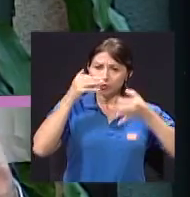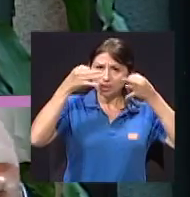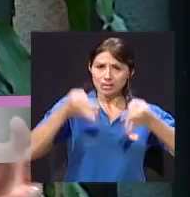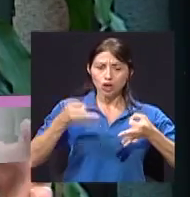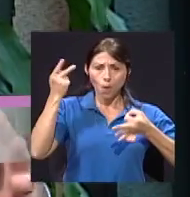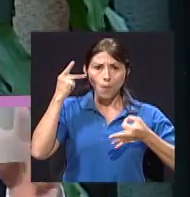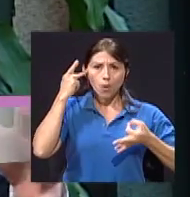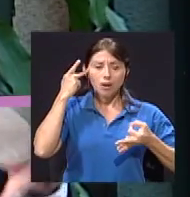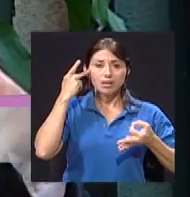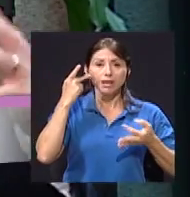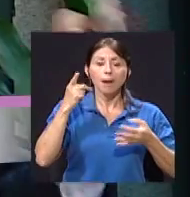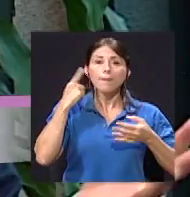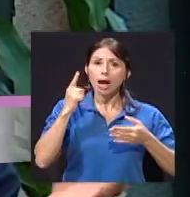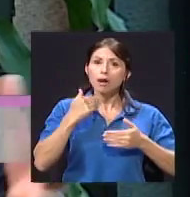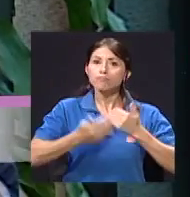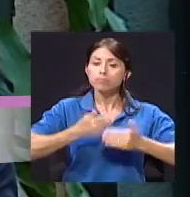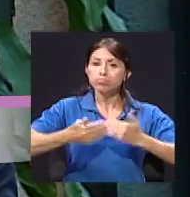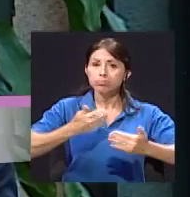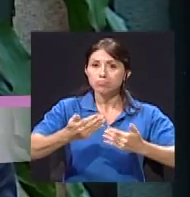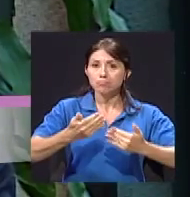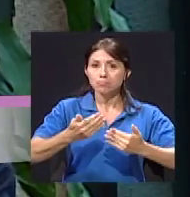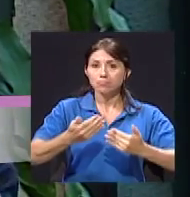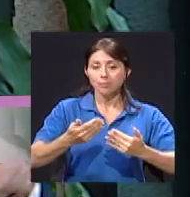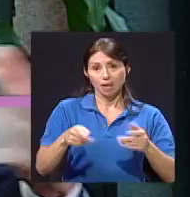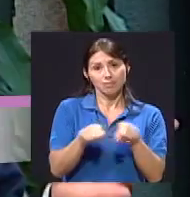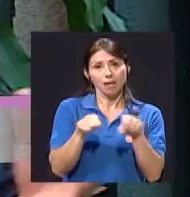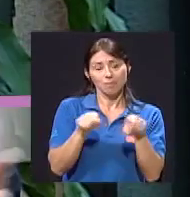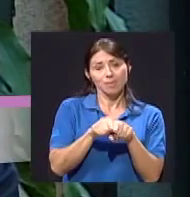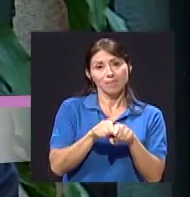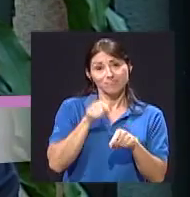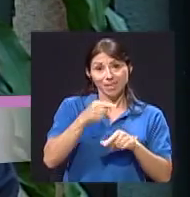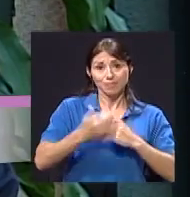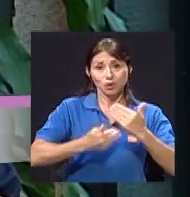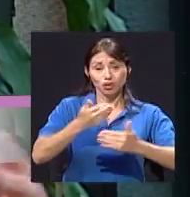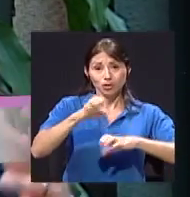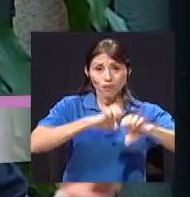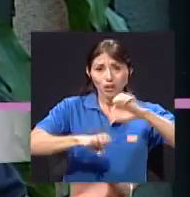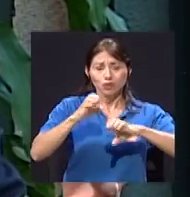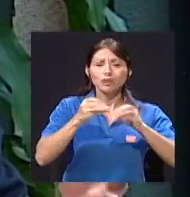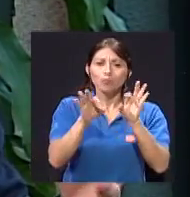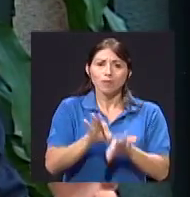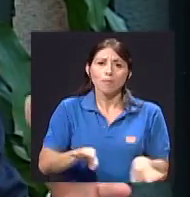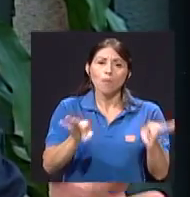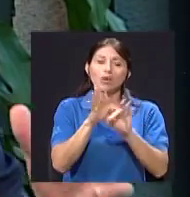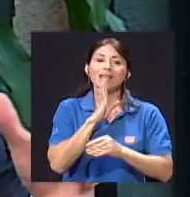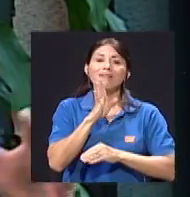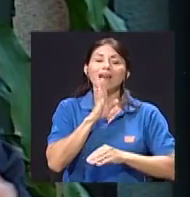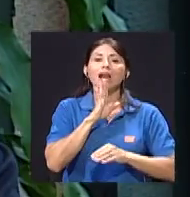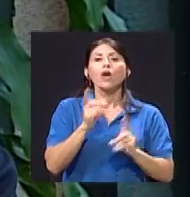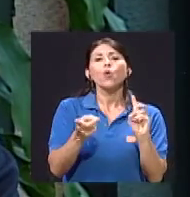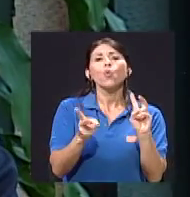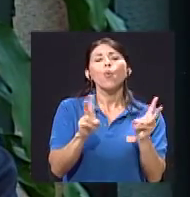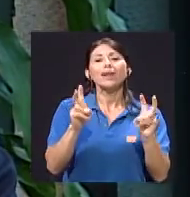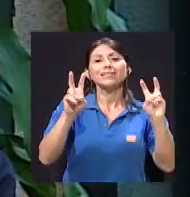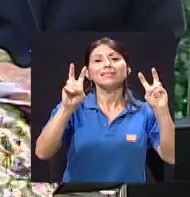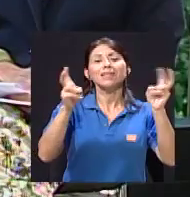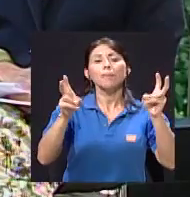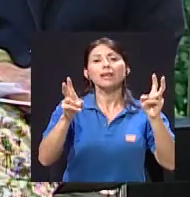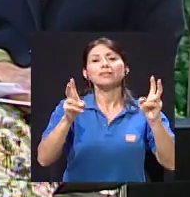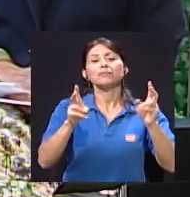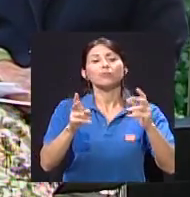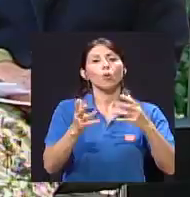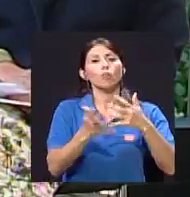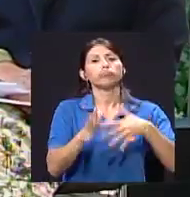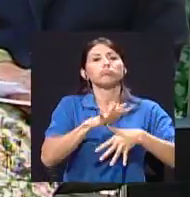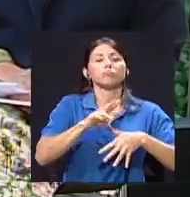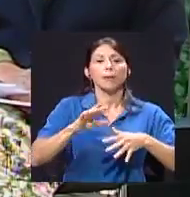yo creo que sería importante también dentro de esos procesos de evaluación que hablemos un poquito de cuáles son las prioridades que hemos establecido para construir esas políticas. Claro, eso